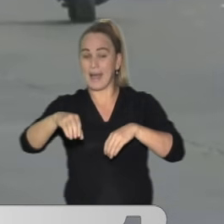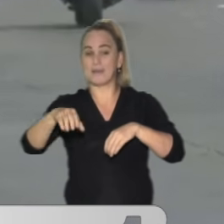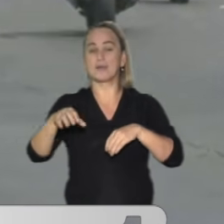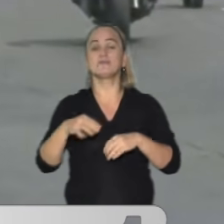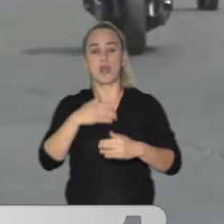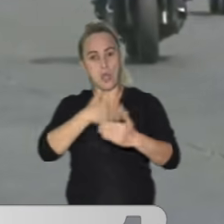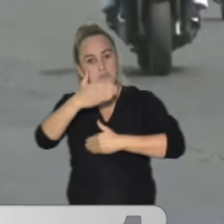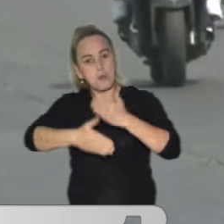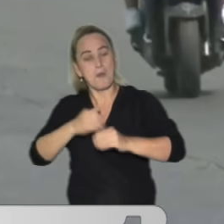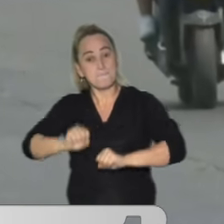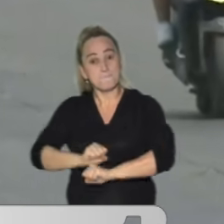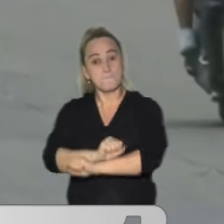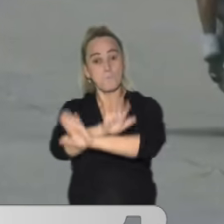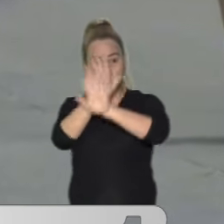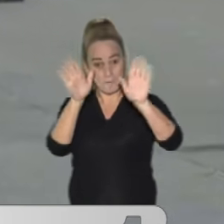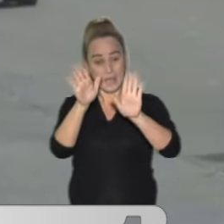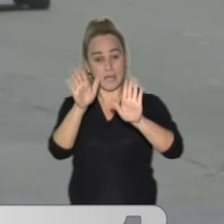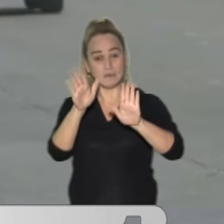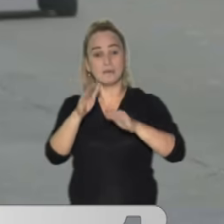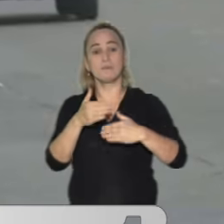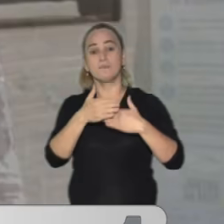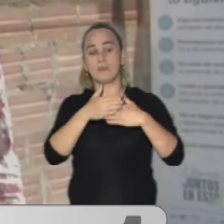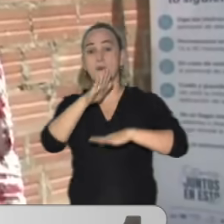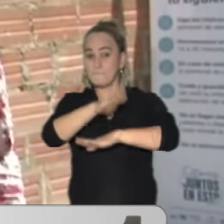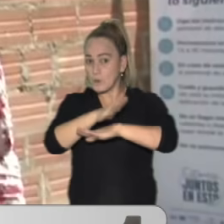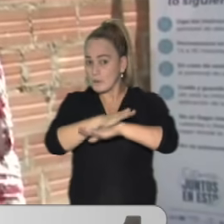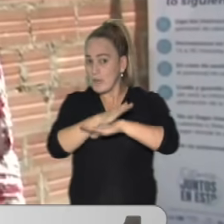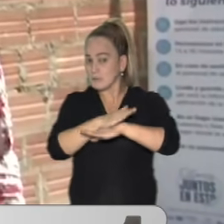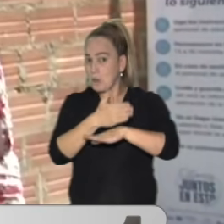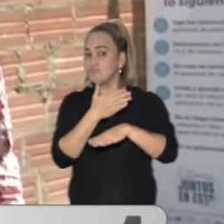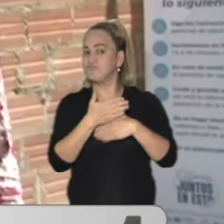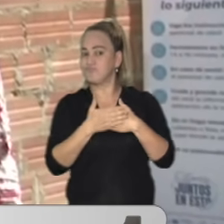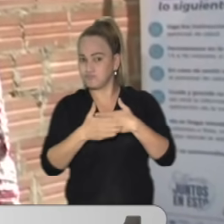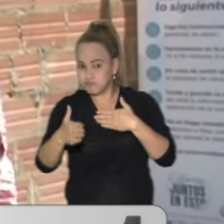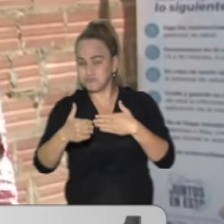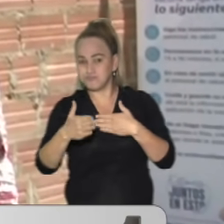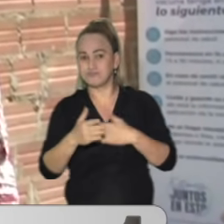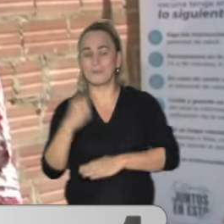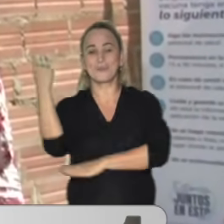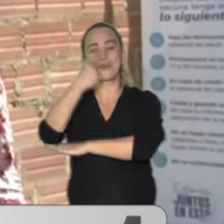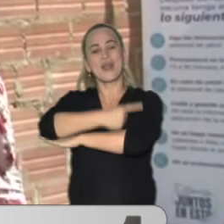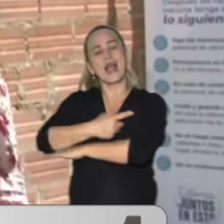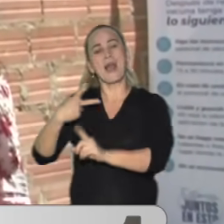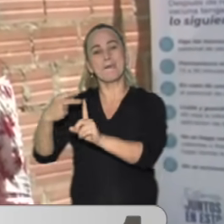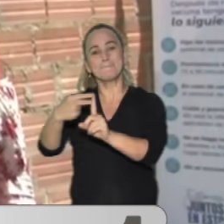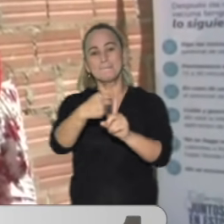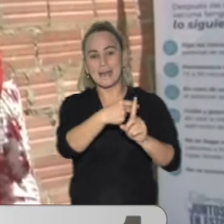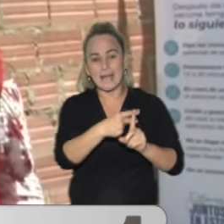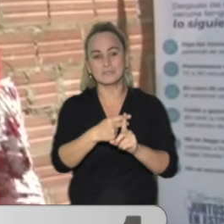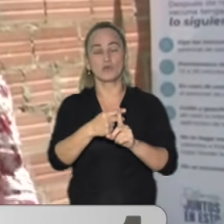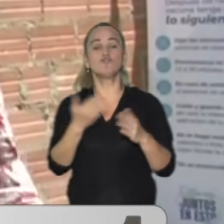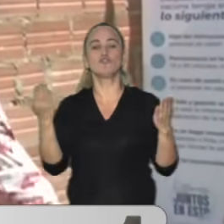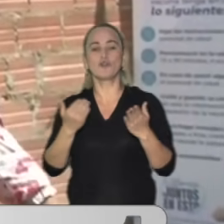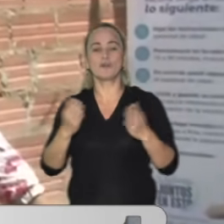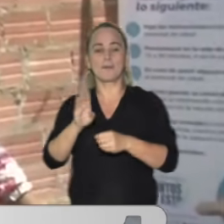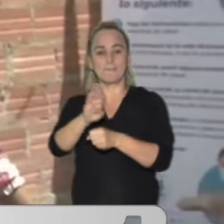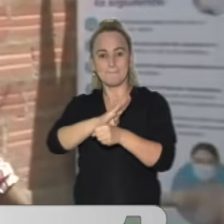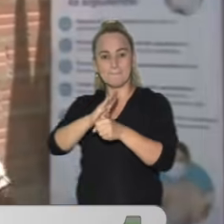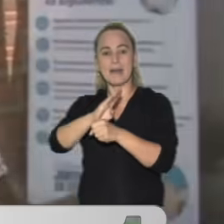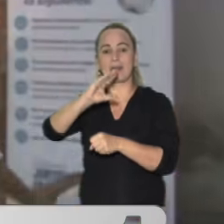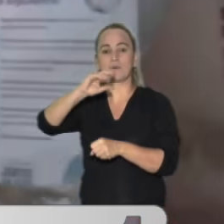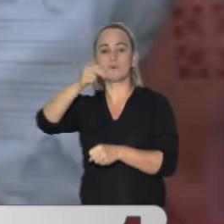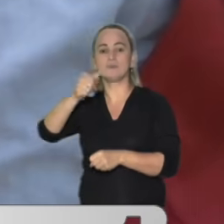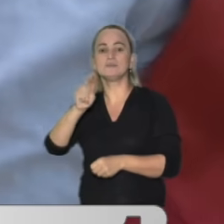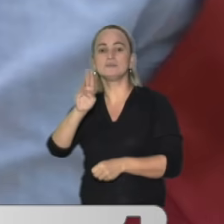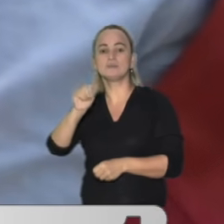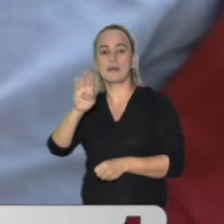el transcurso de la mañana, del mediodía y de la tarde, está esta jornada de vacunación, una ubicada en el barrio